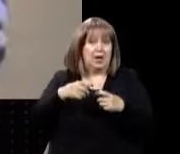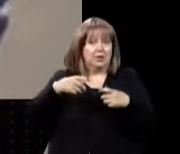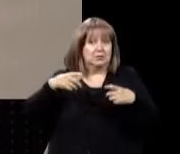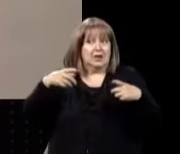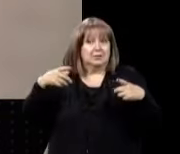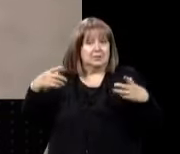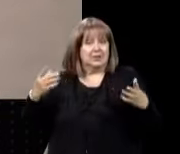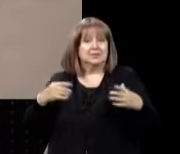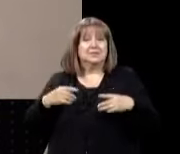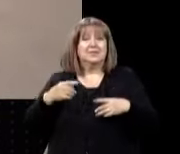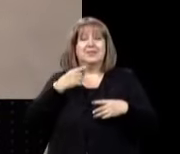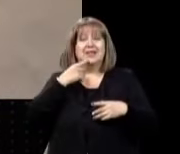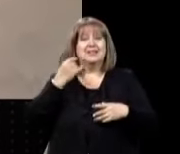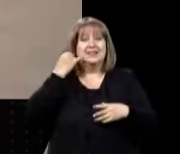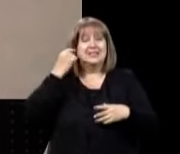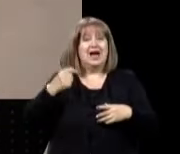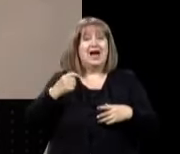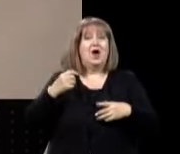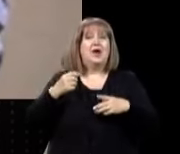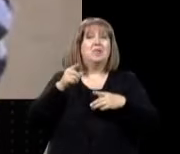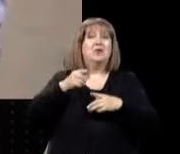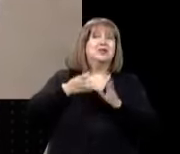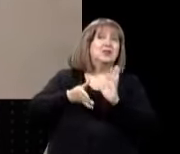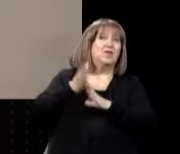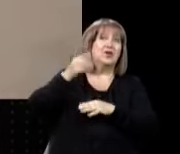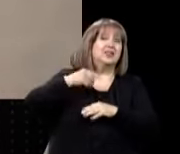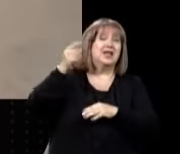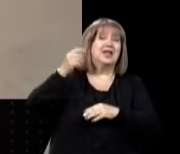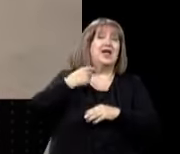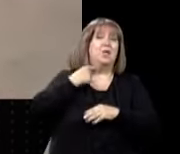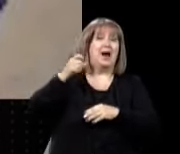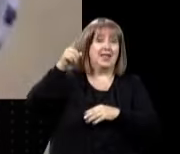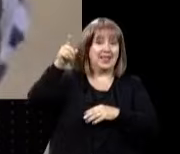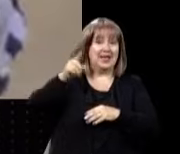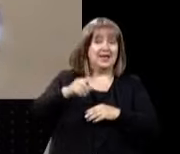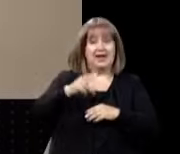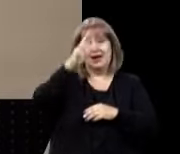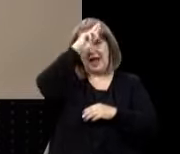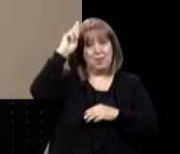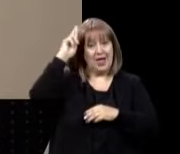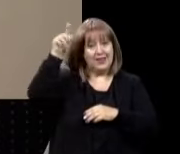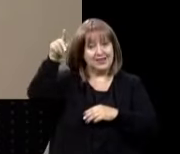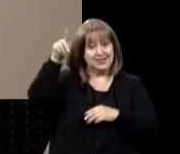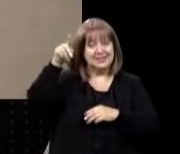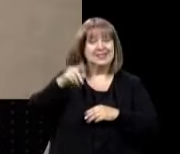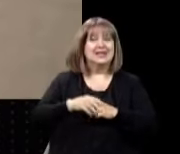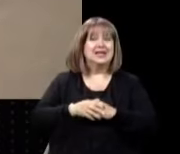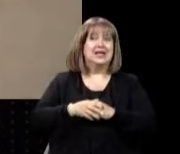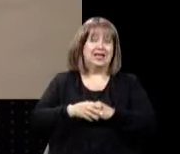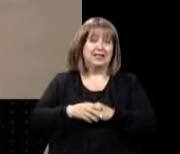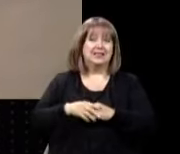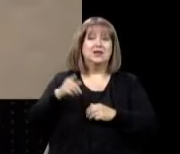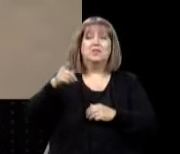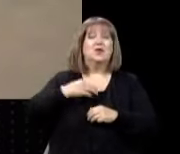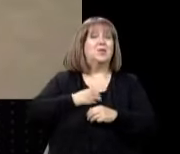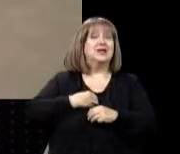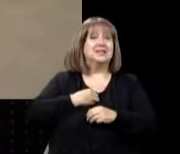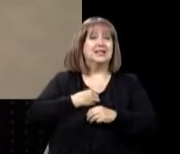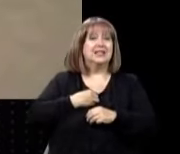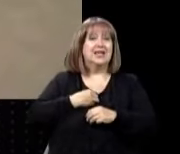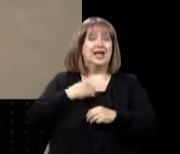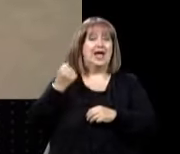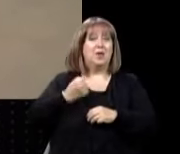experiencia inolvidable, estar en el Real Madrid. ¿Qué significó eso en tu vida? Algo muy importante porque después a lo mejor puedo